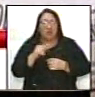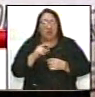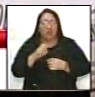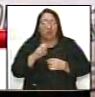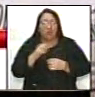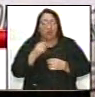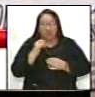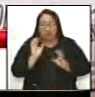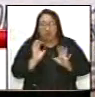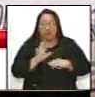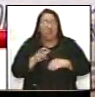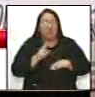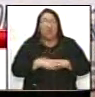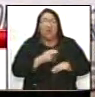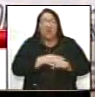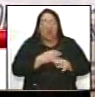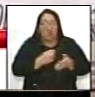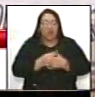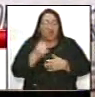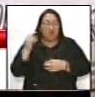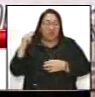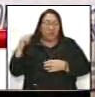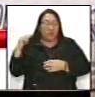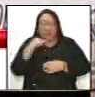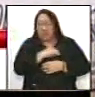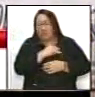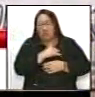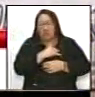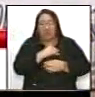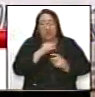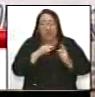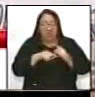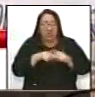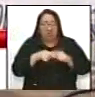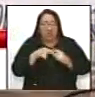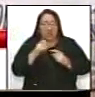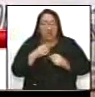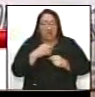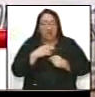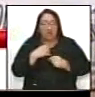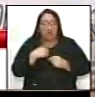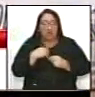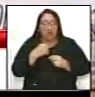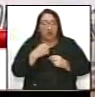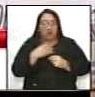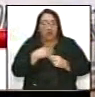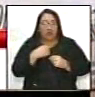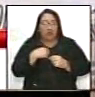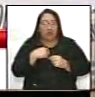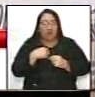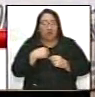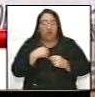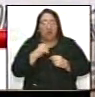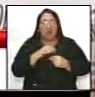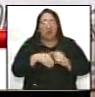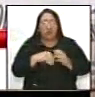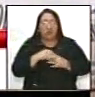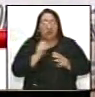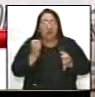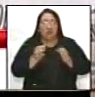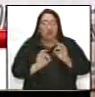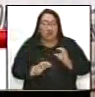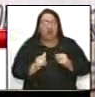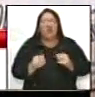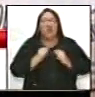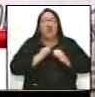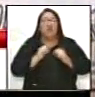que fueron adquiridos, señor, por el Estado peruano. Si ya tenemos o no tenemos, cómo están, faltan presupuestos, hay